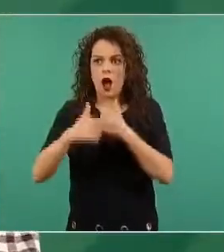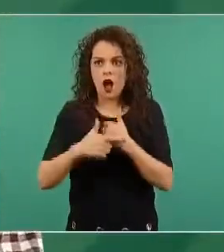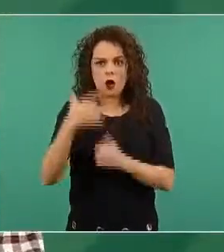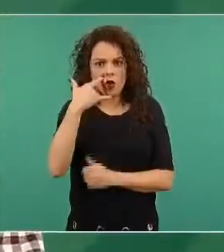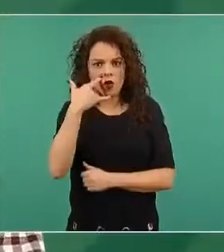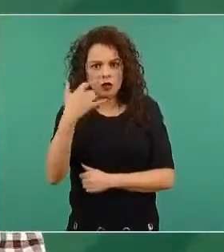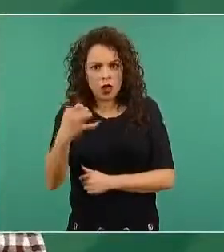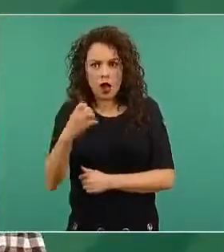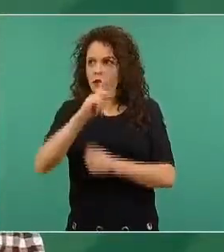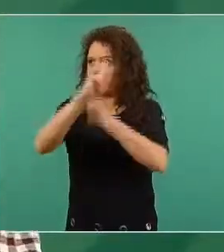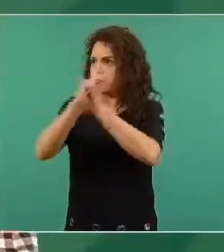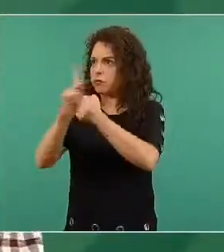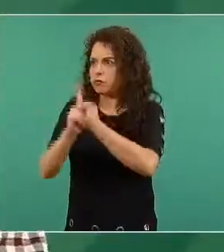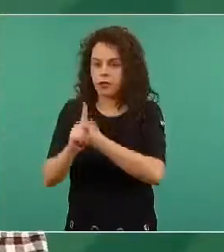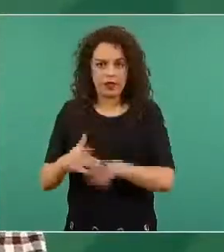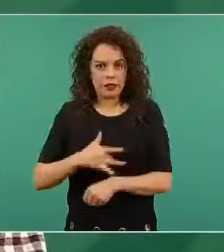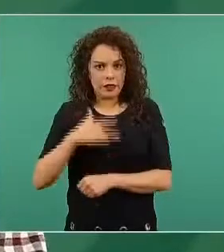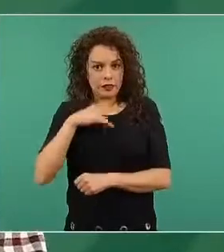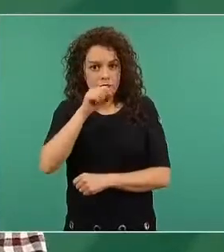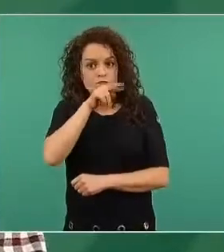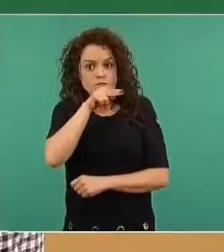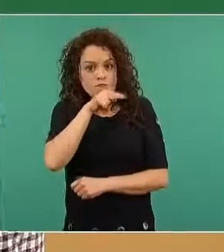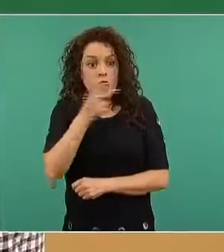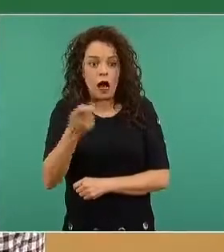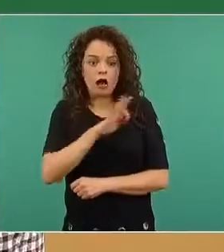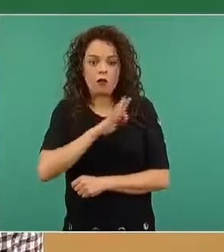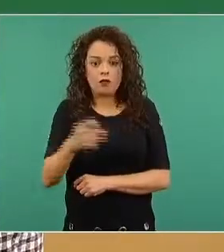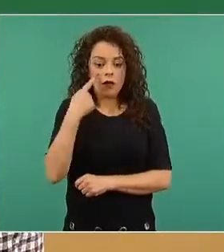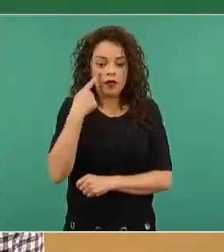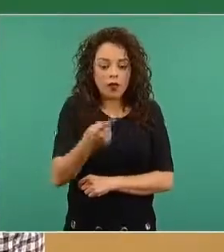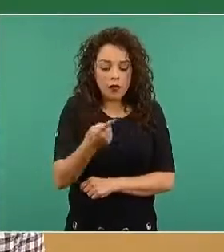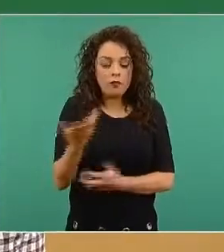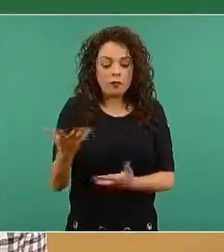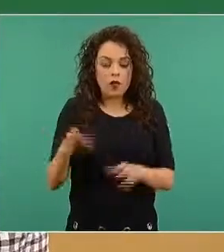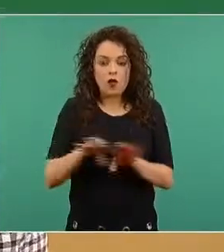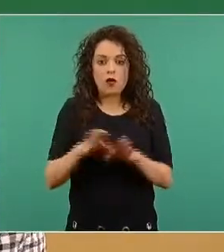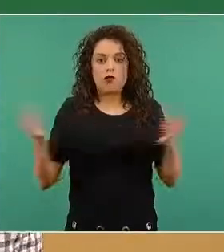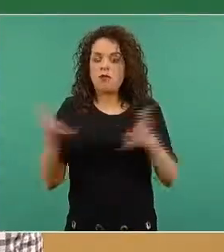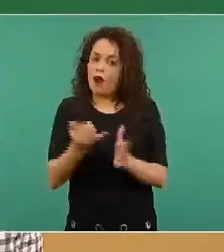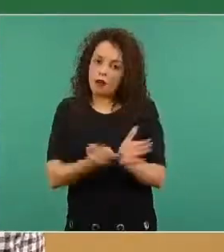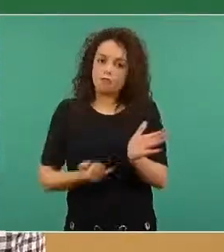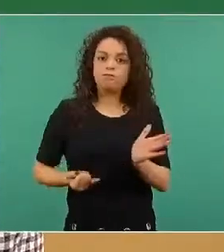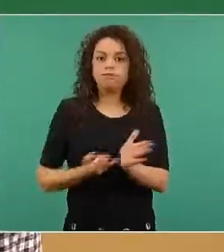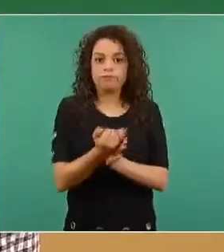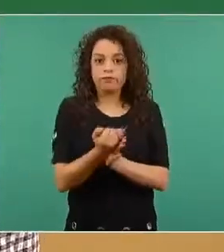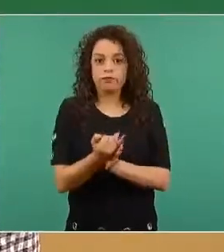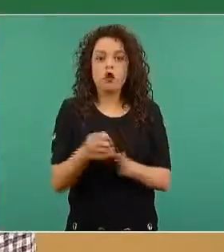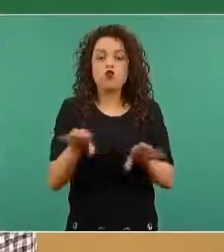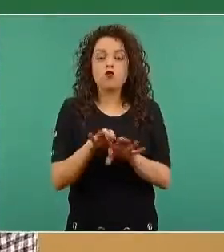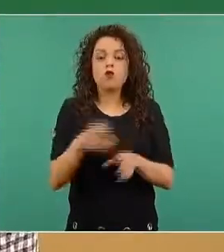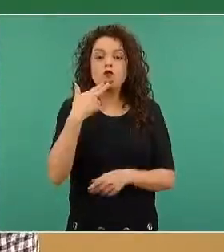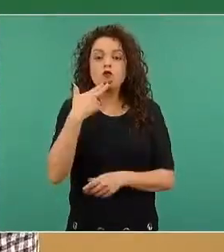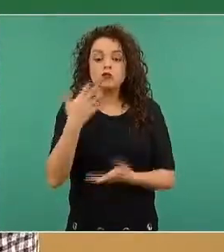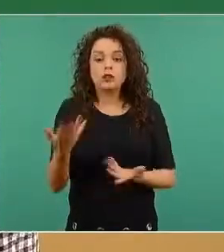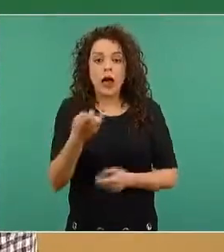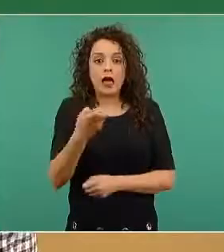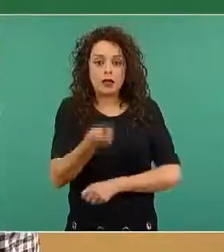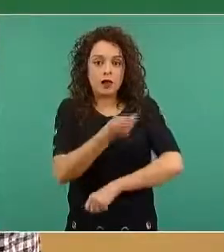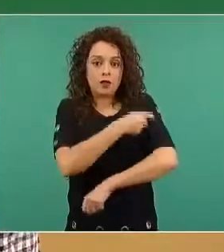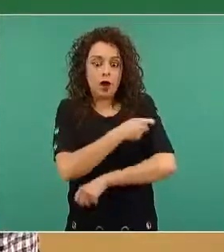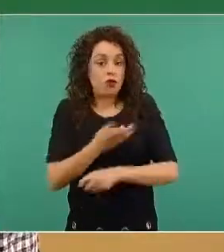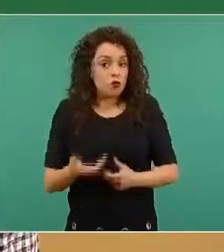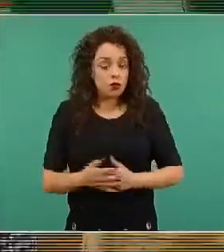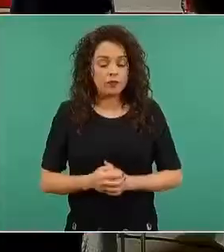algo que preocupara, se podría llegar a tomar decisiones sobre el manejo de la vacuna, el uso de la vacuna,